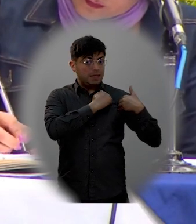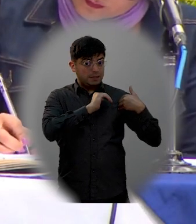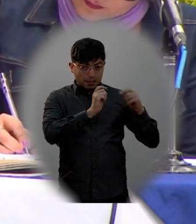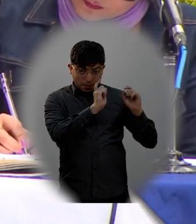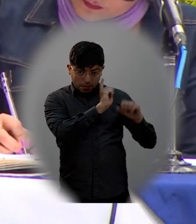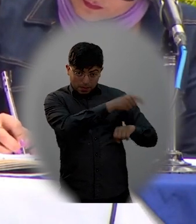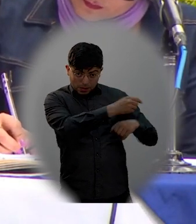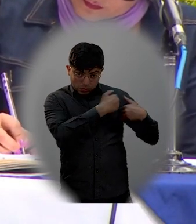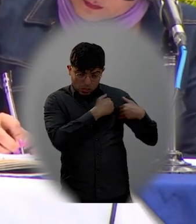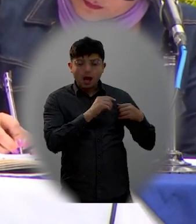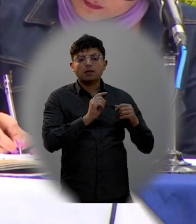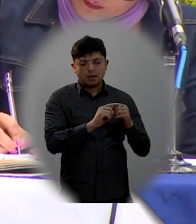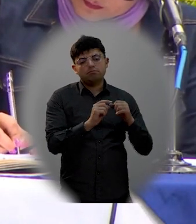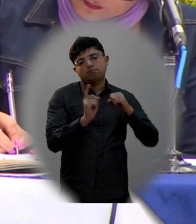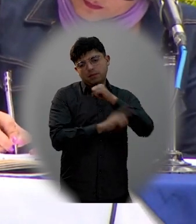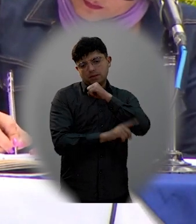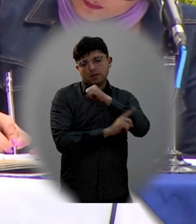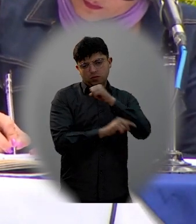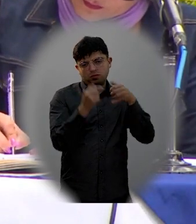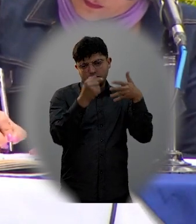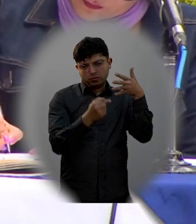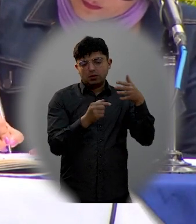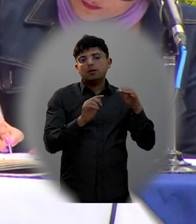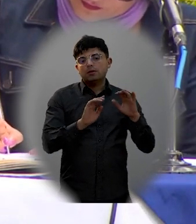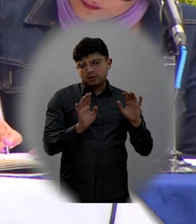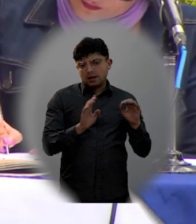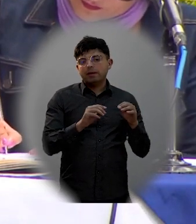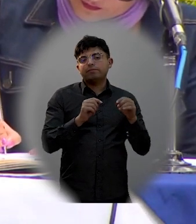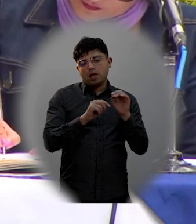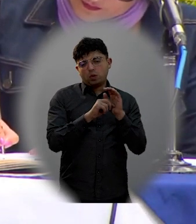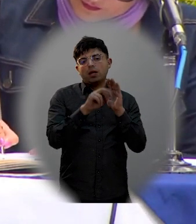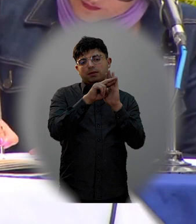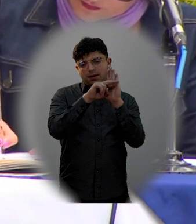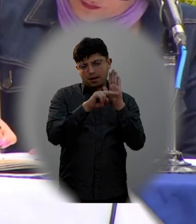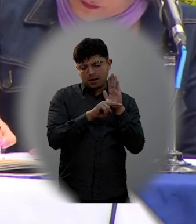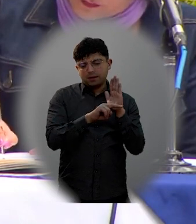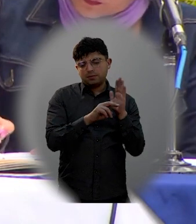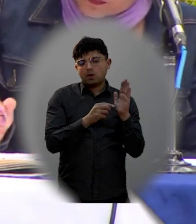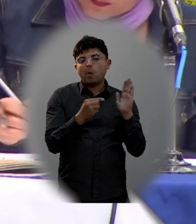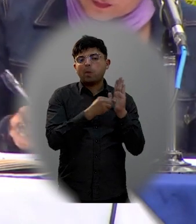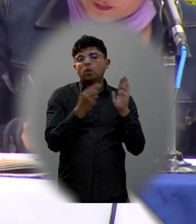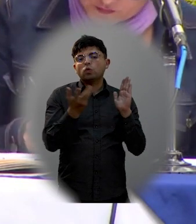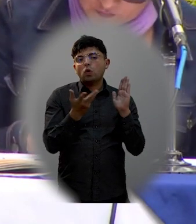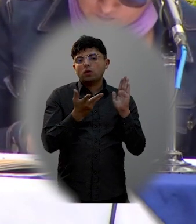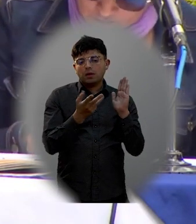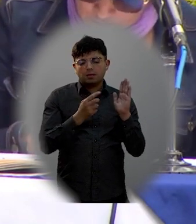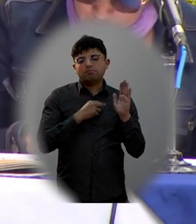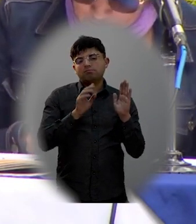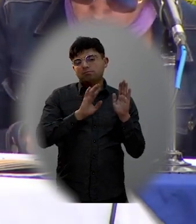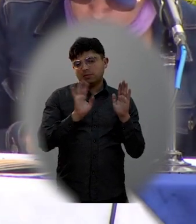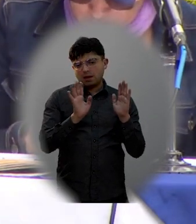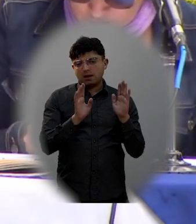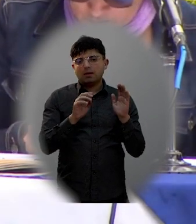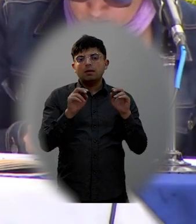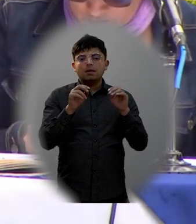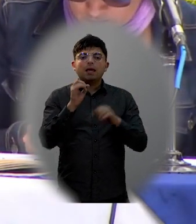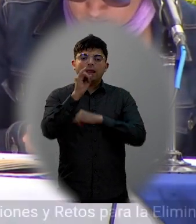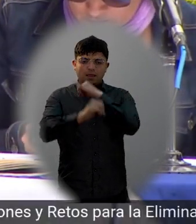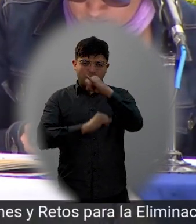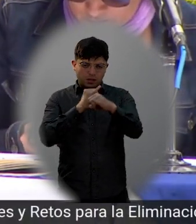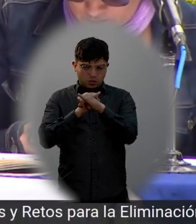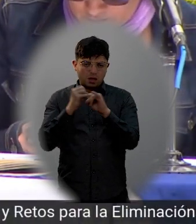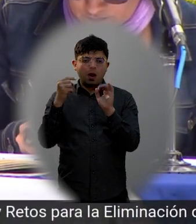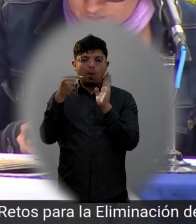eso imponer sanciones. Y para eso hay una serie de reglas establecidas a nivel